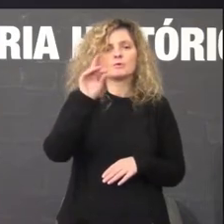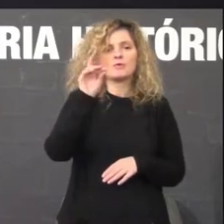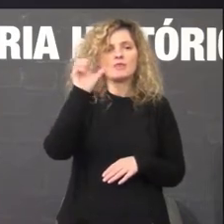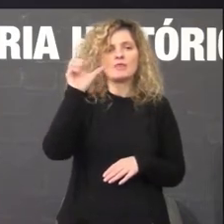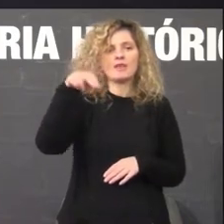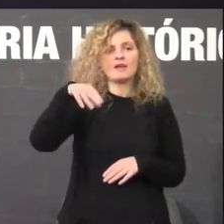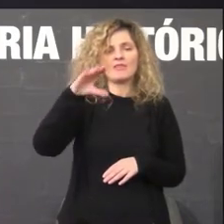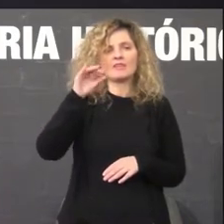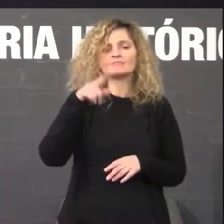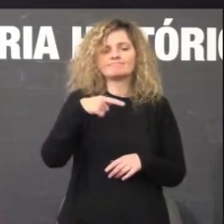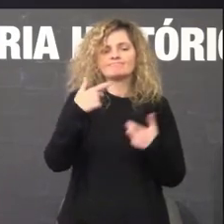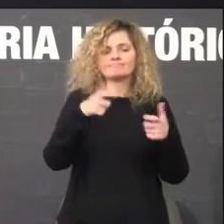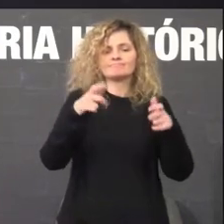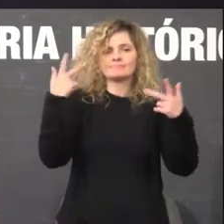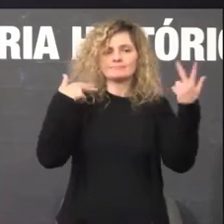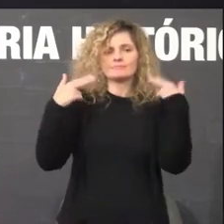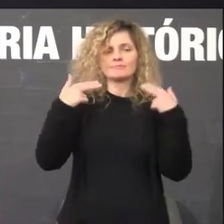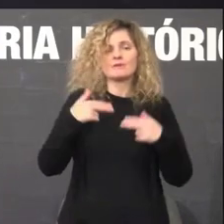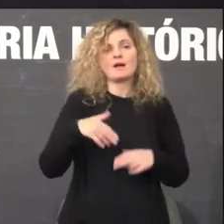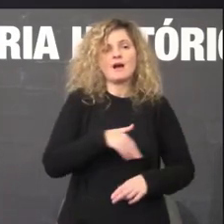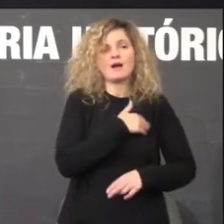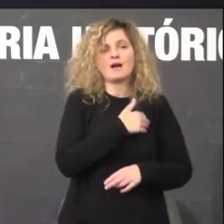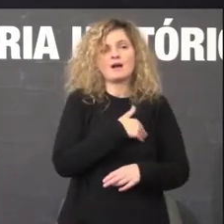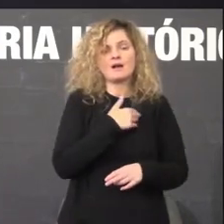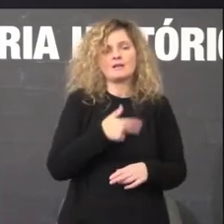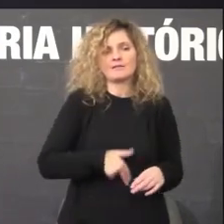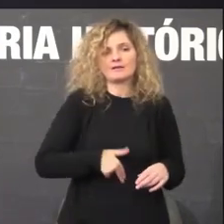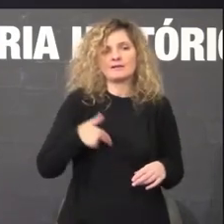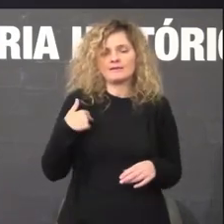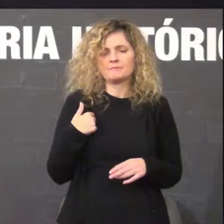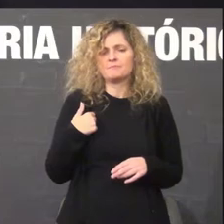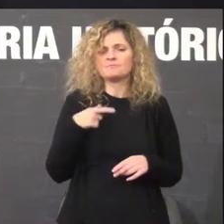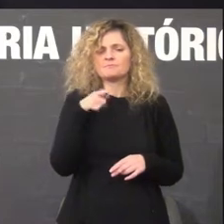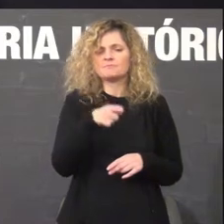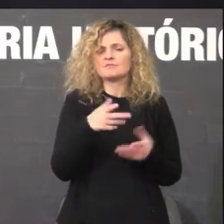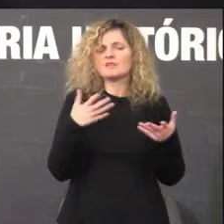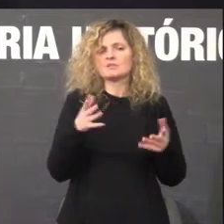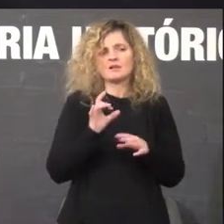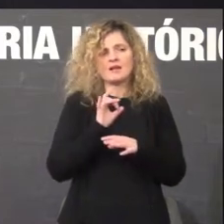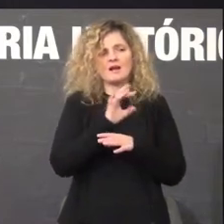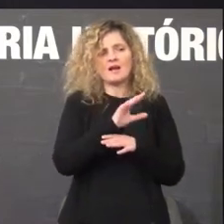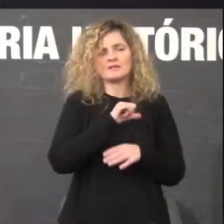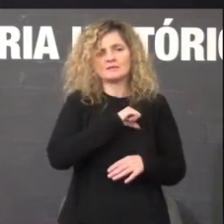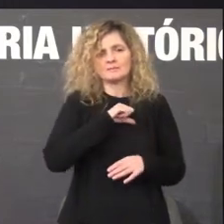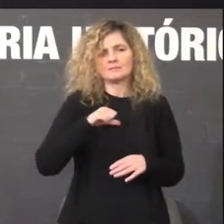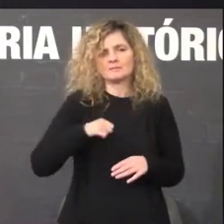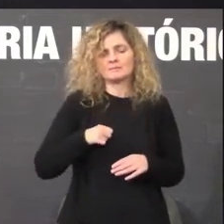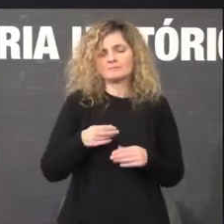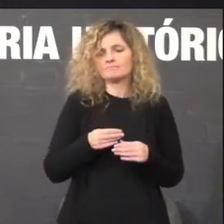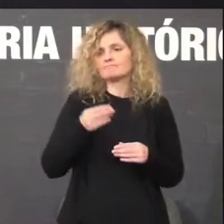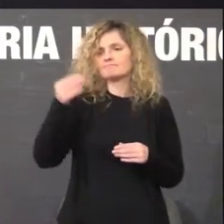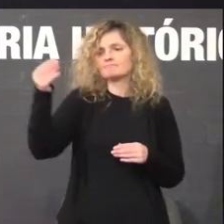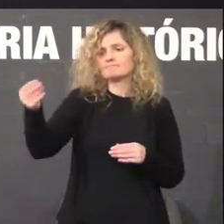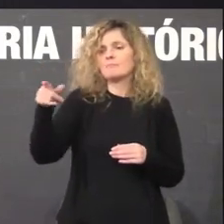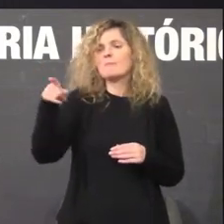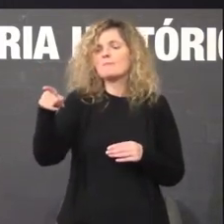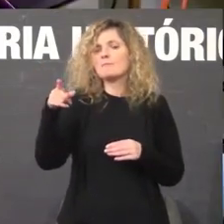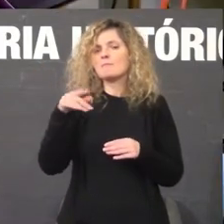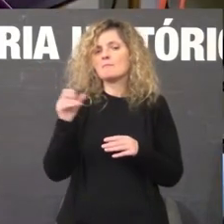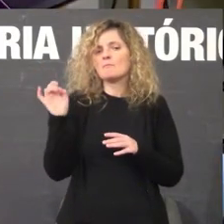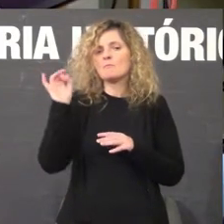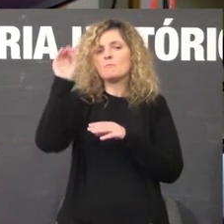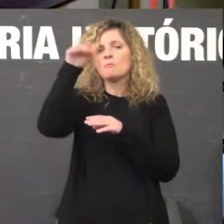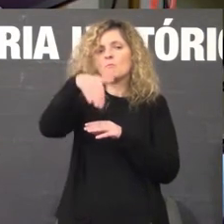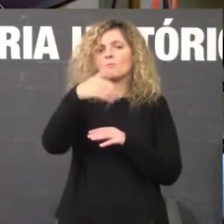el peluquero de la Academia General de Zaragoza. Y entonces, las cartas privadas se las da a Prudencio Mur para que no las eche